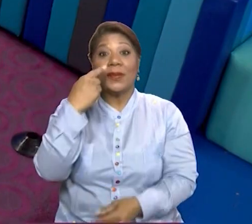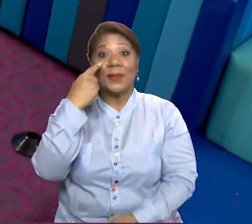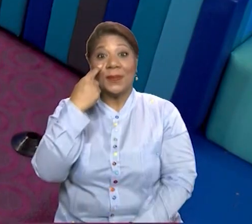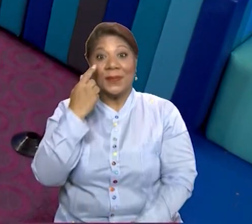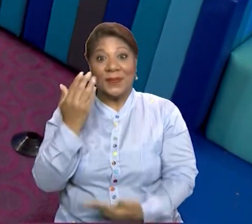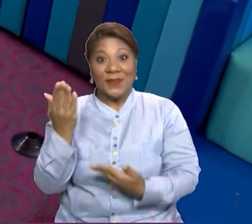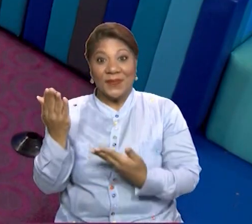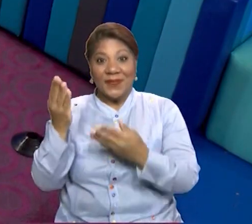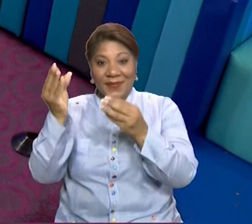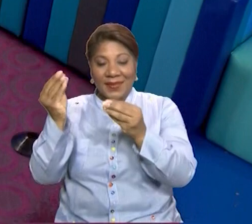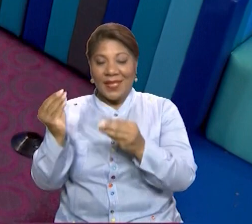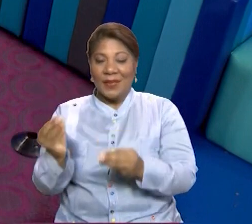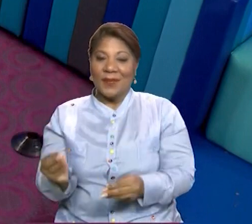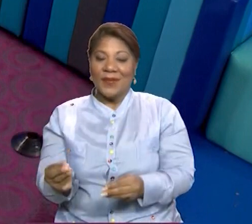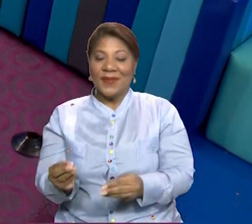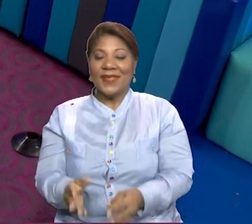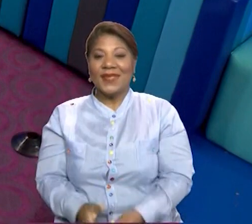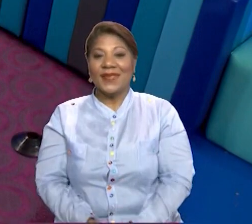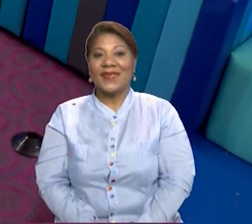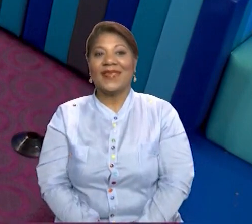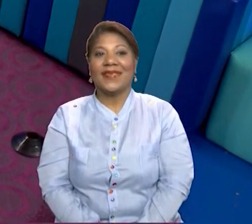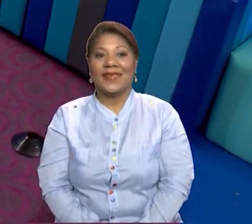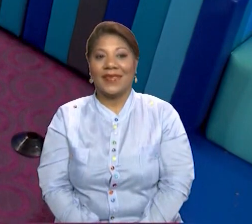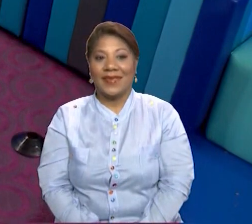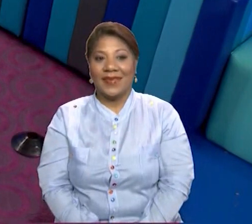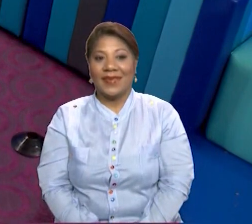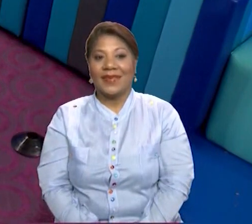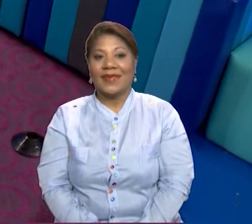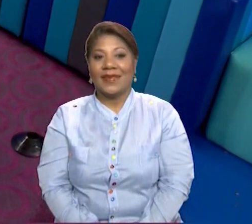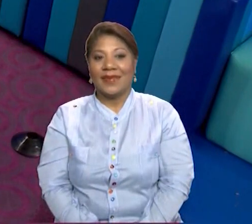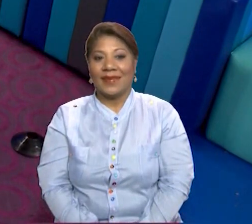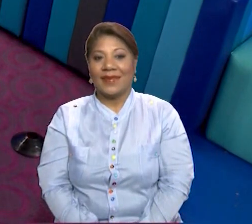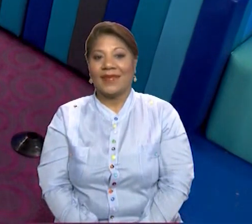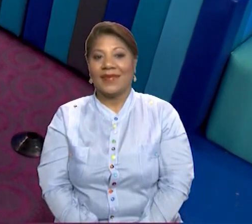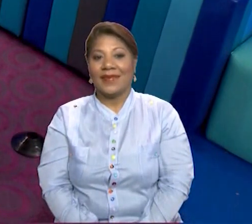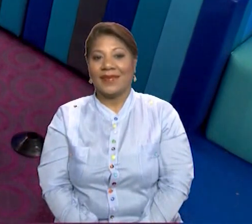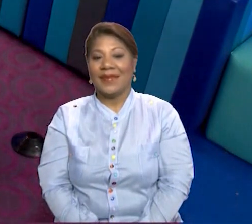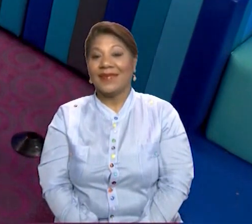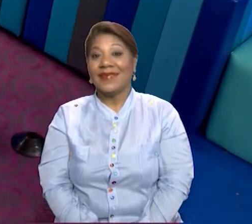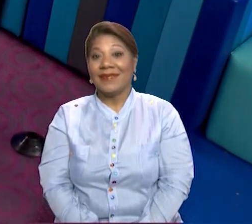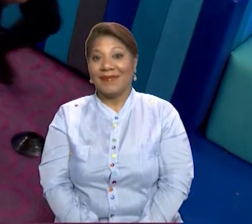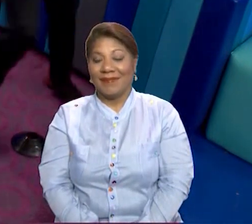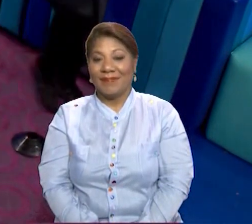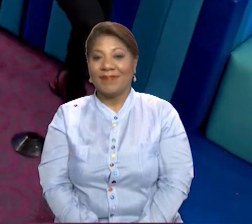una atrás. Observamos. ¡Ya! 1,